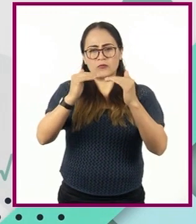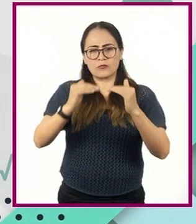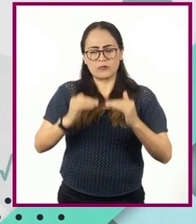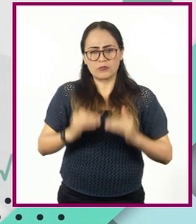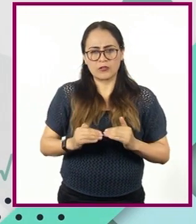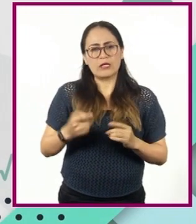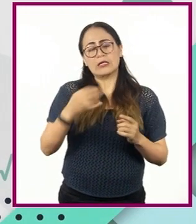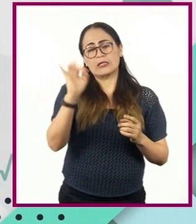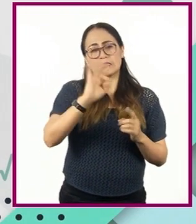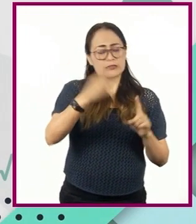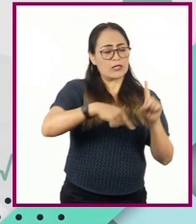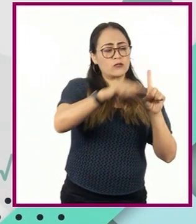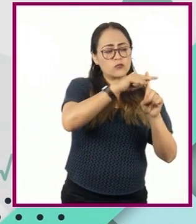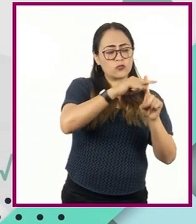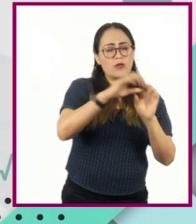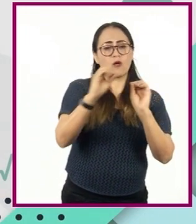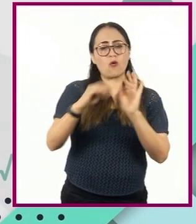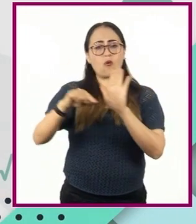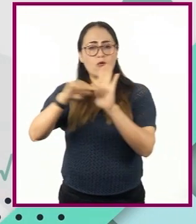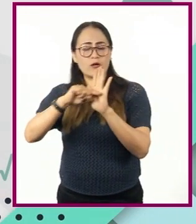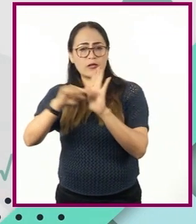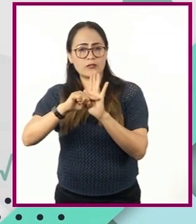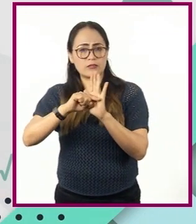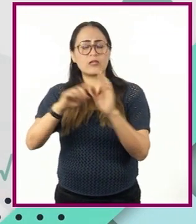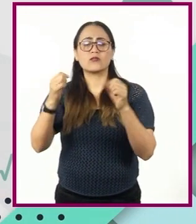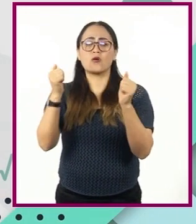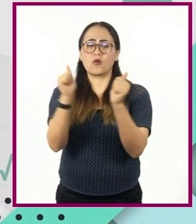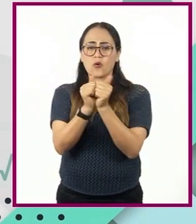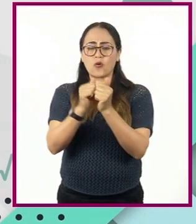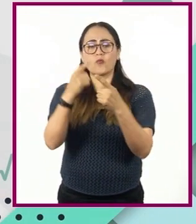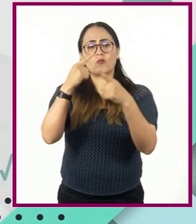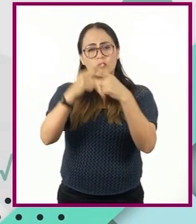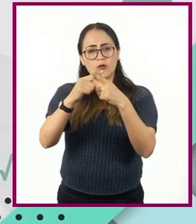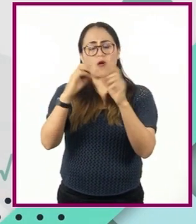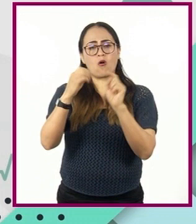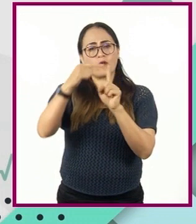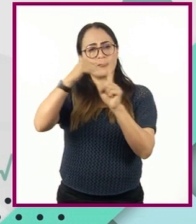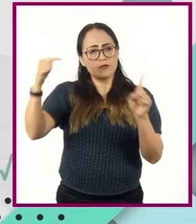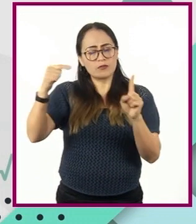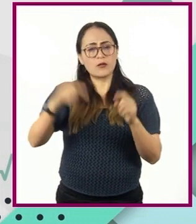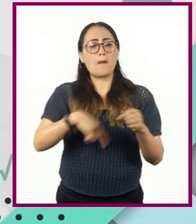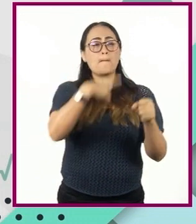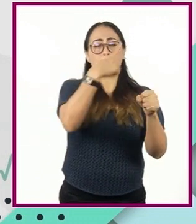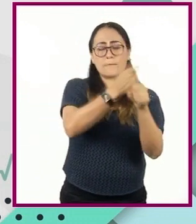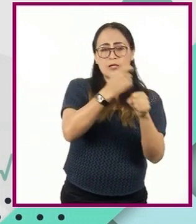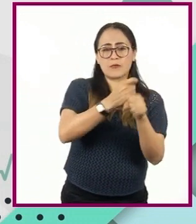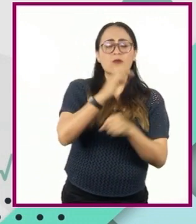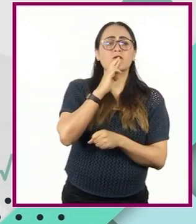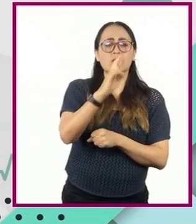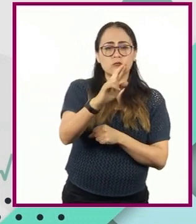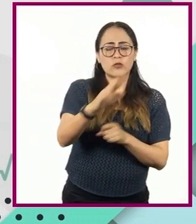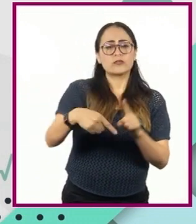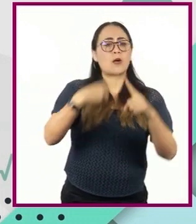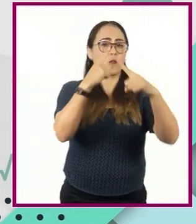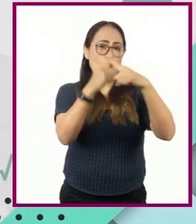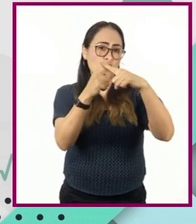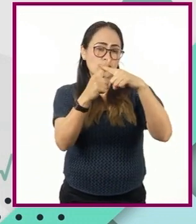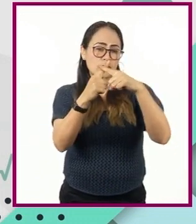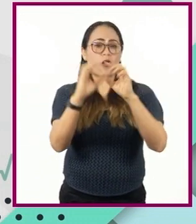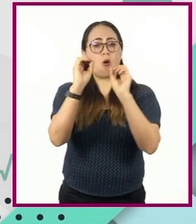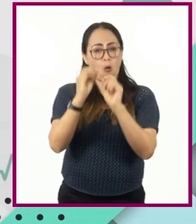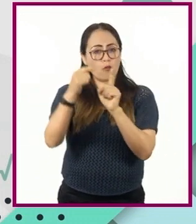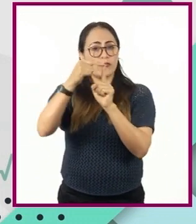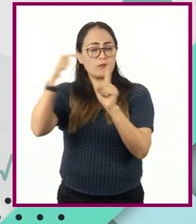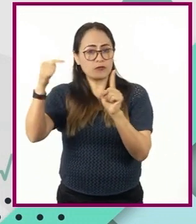se tienen sumas o restas combinadas con multiplicaciones y divisiones, primero se resuelven las multiplicaciones o